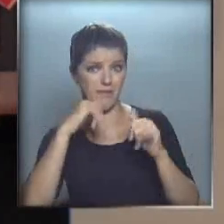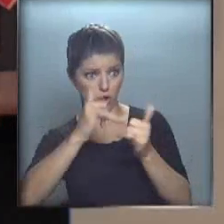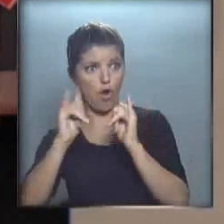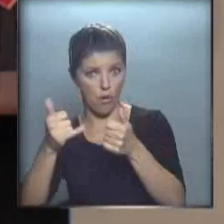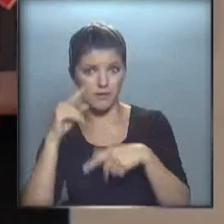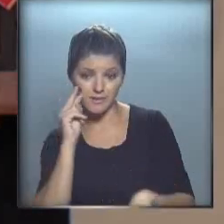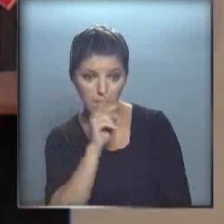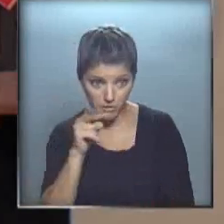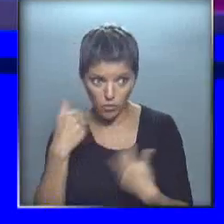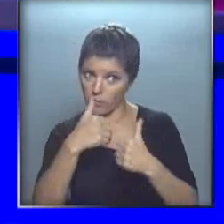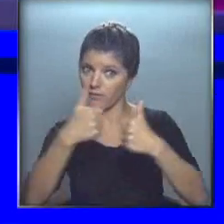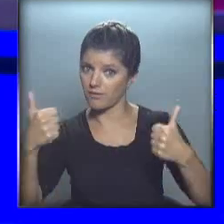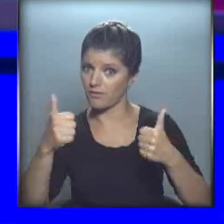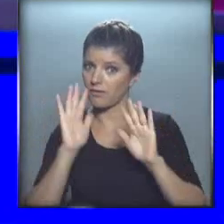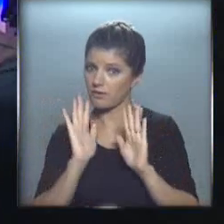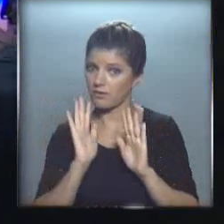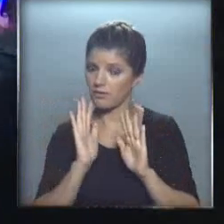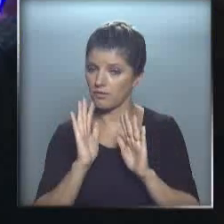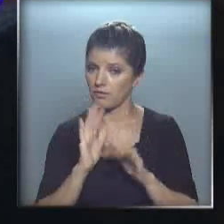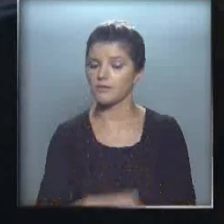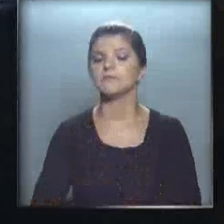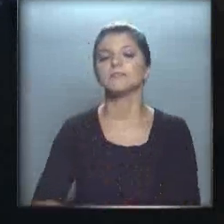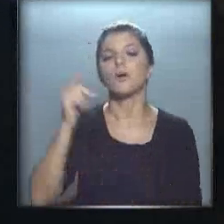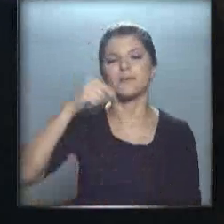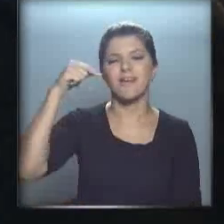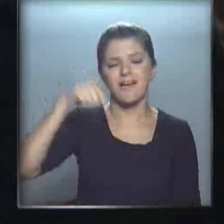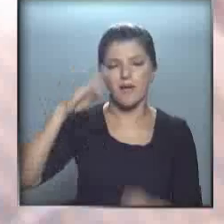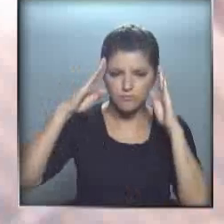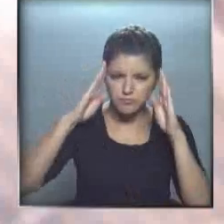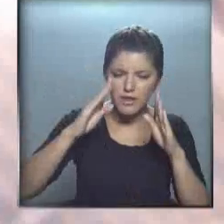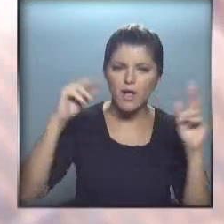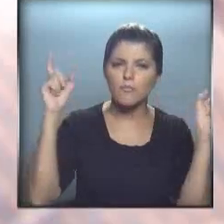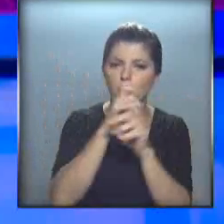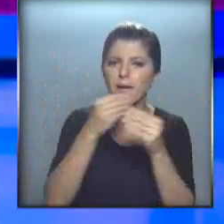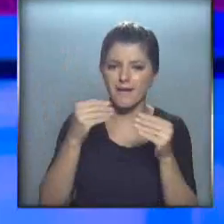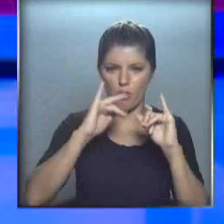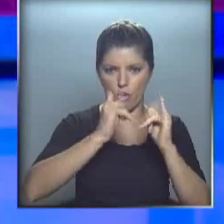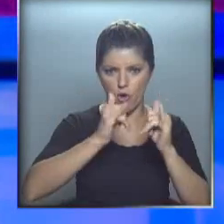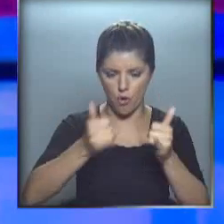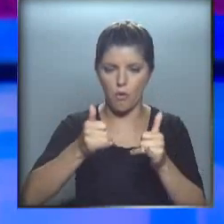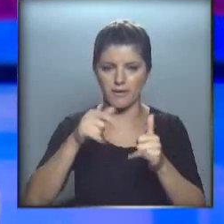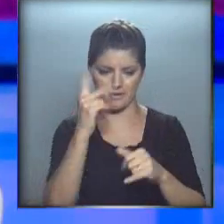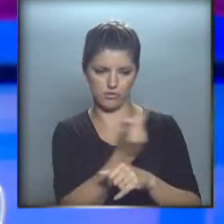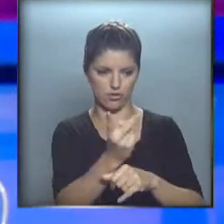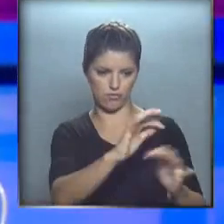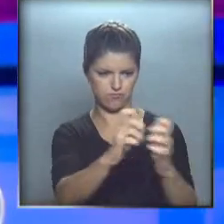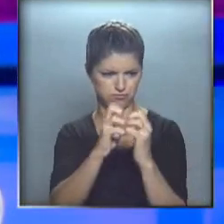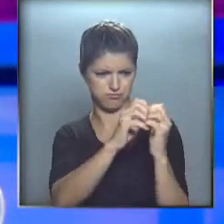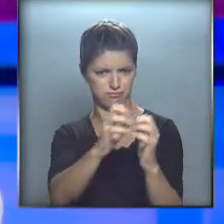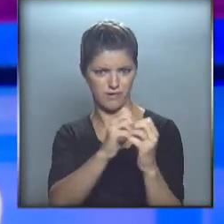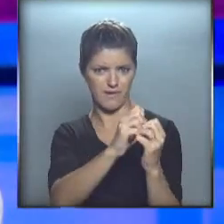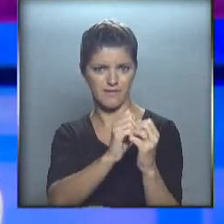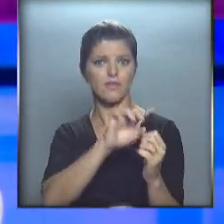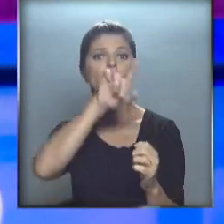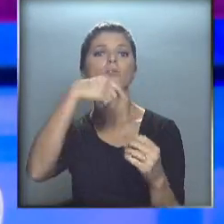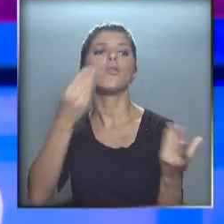pueden separar. Pero lo que se enfoca el problema es en los jóvenes, o sea, que están peleando, y de eso viene